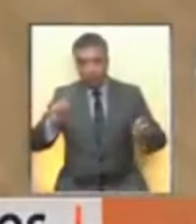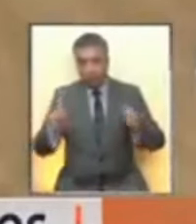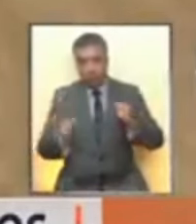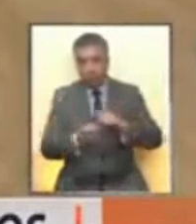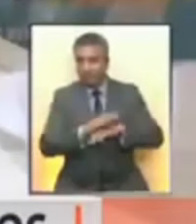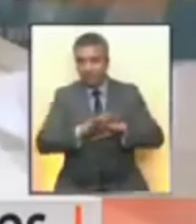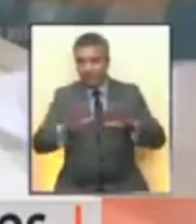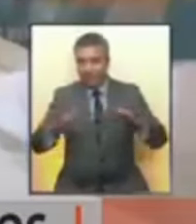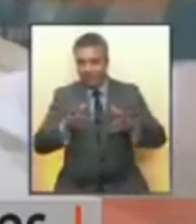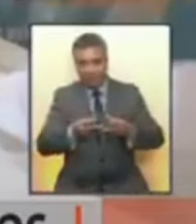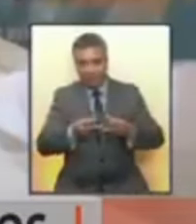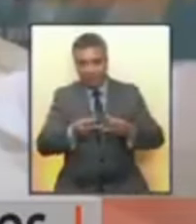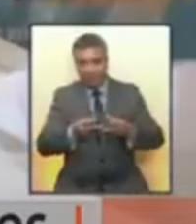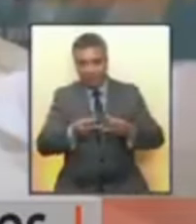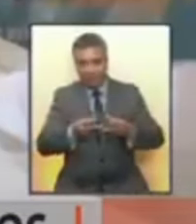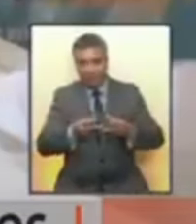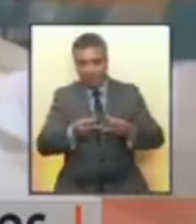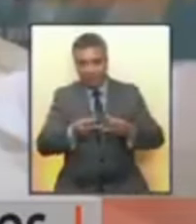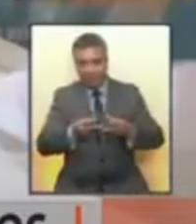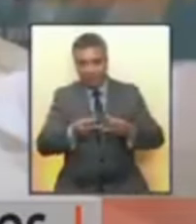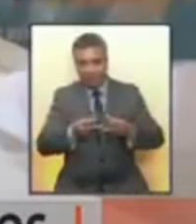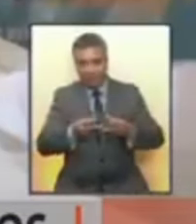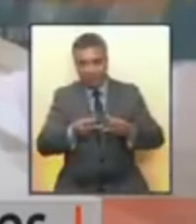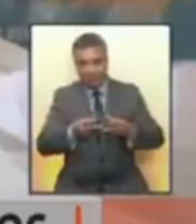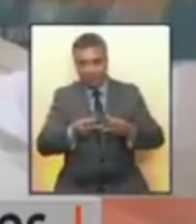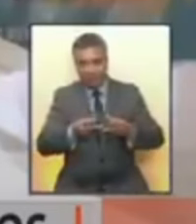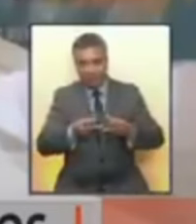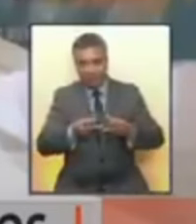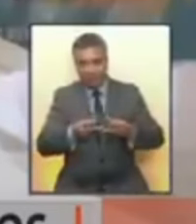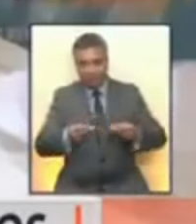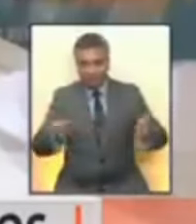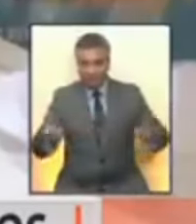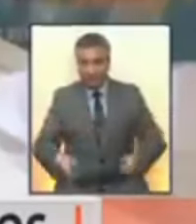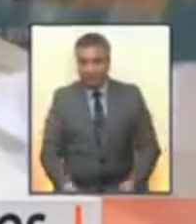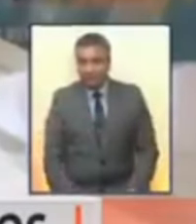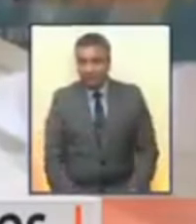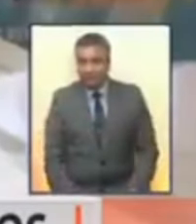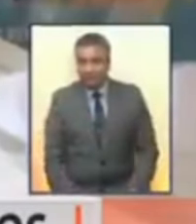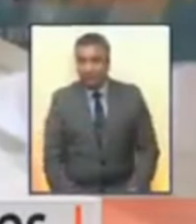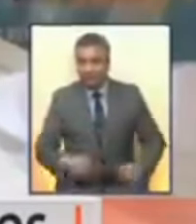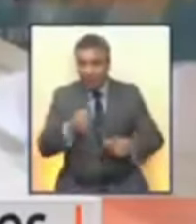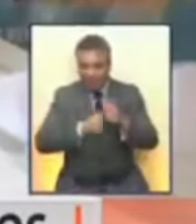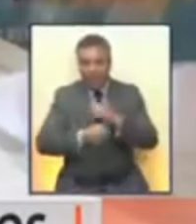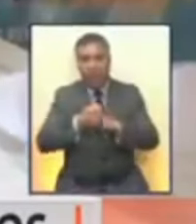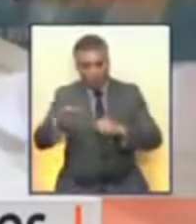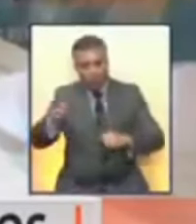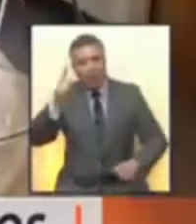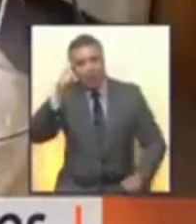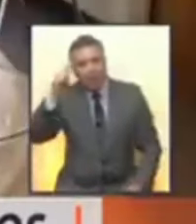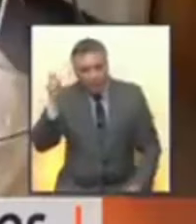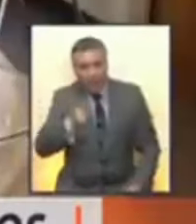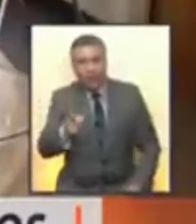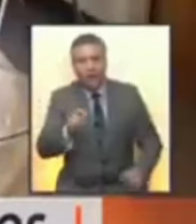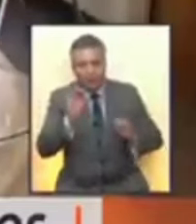nada. Que le llaman las bolsas ecológicas ahora. Hace unos años que este inventor creó una